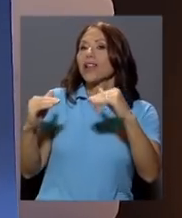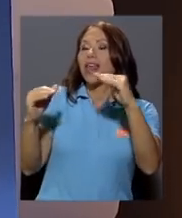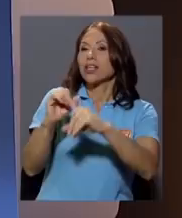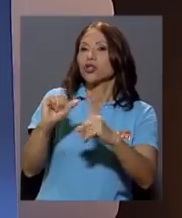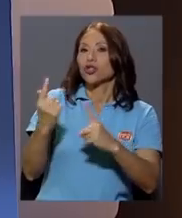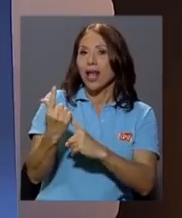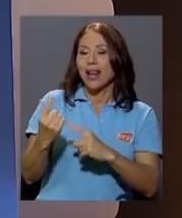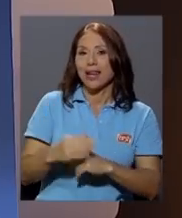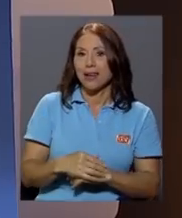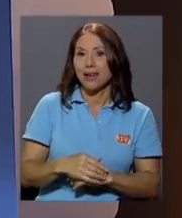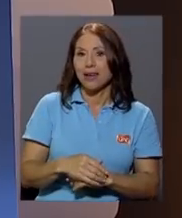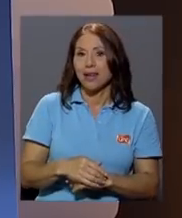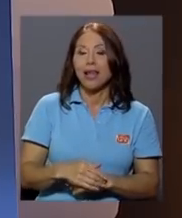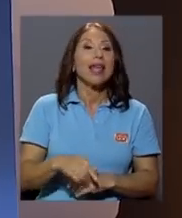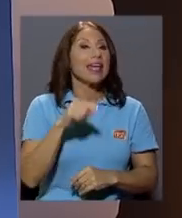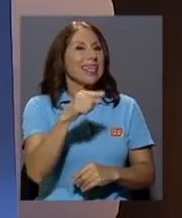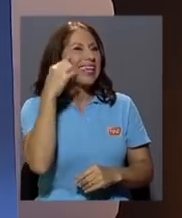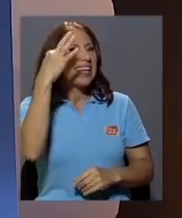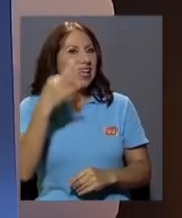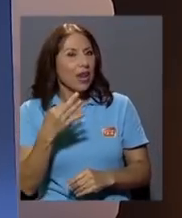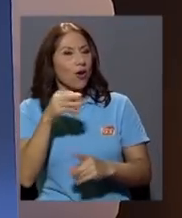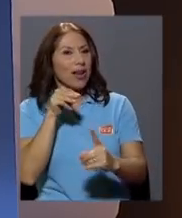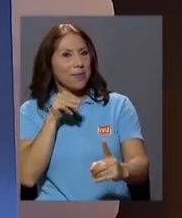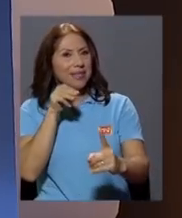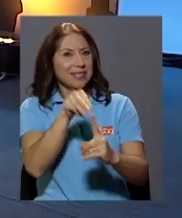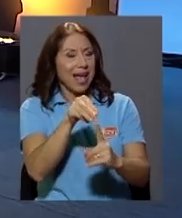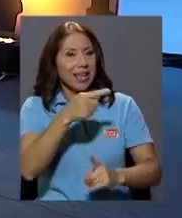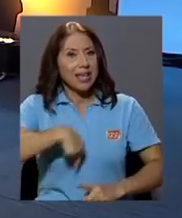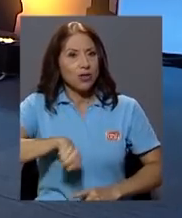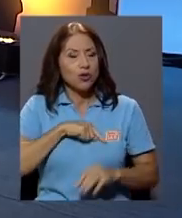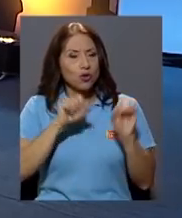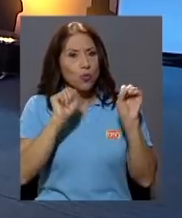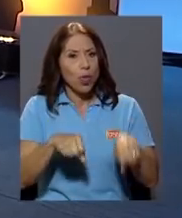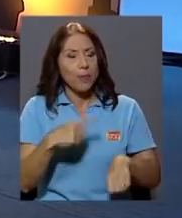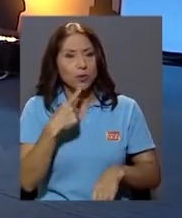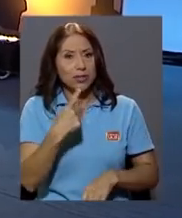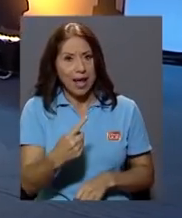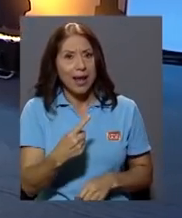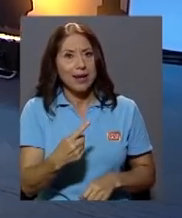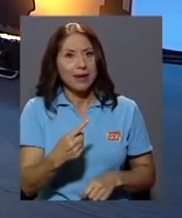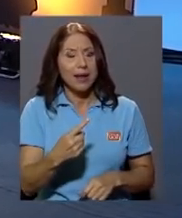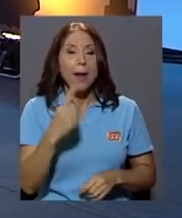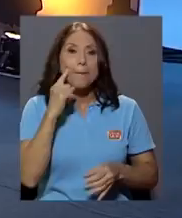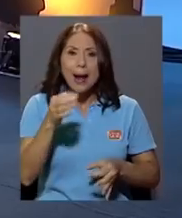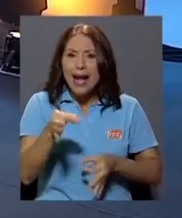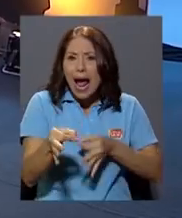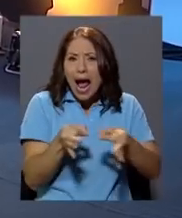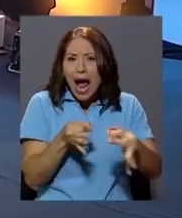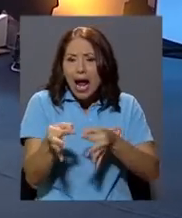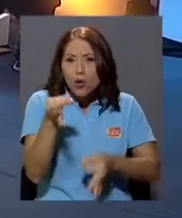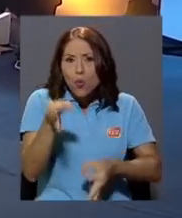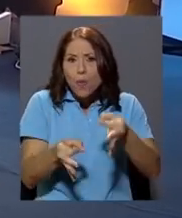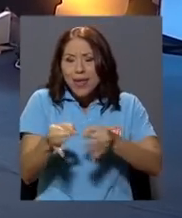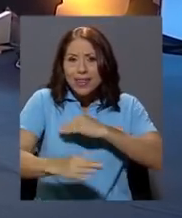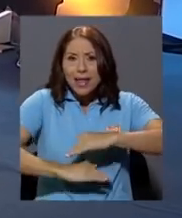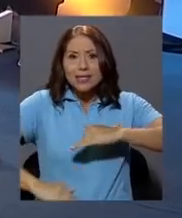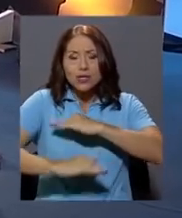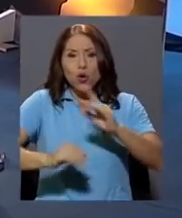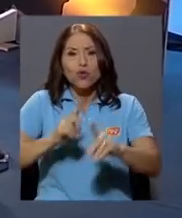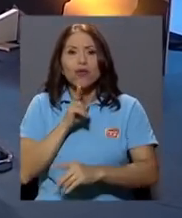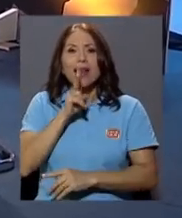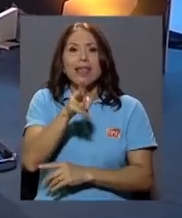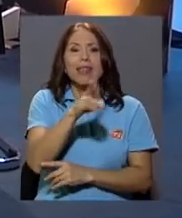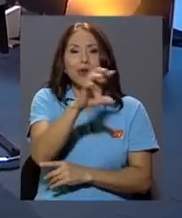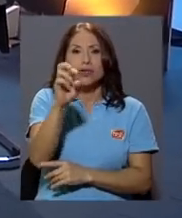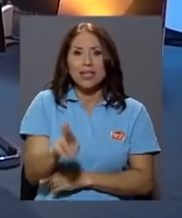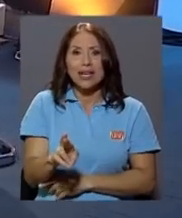Y en ese sentido creo que el mensaje que podemos dar nosotros de argumentación sobre la realidad que vive la Costa